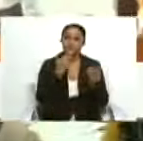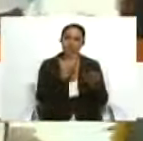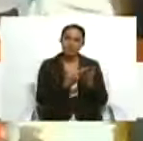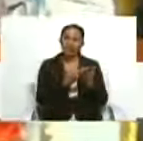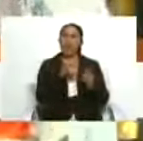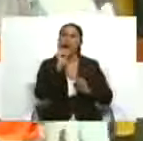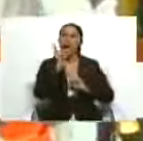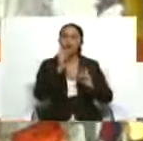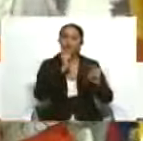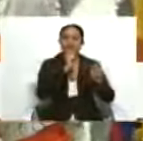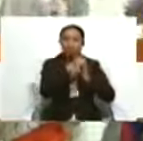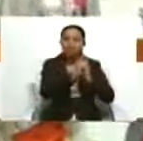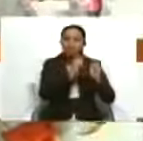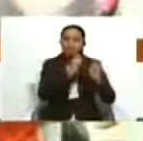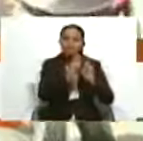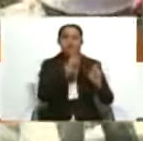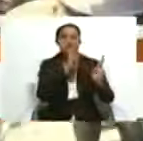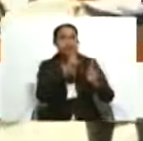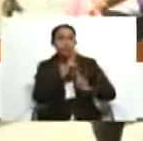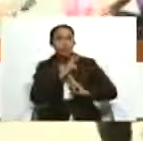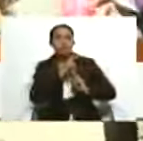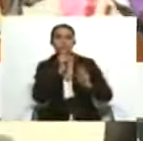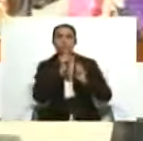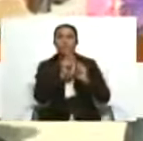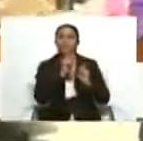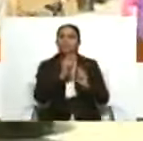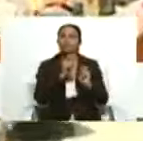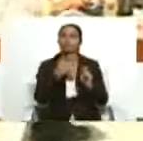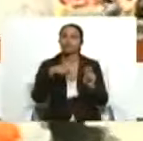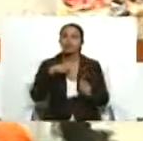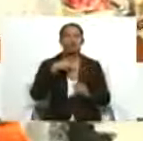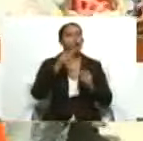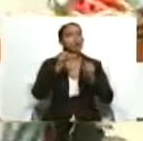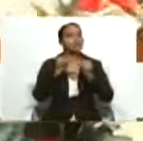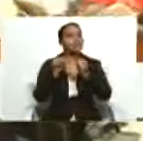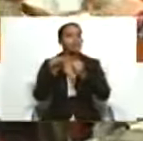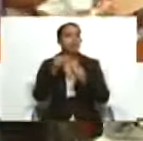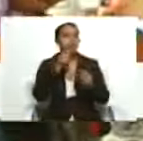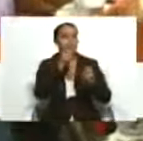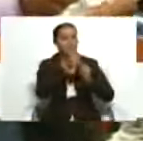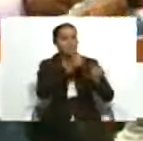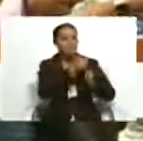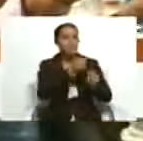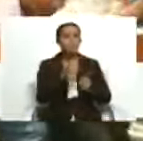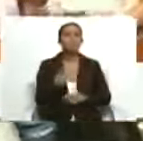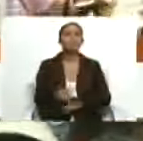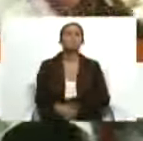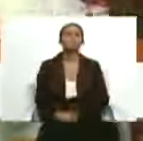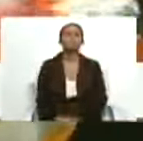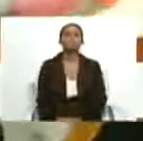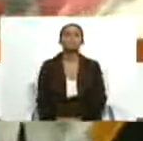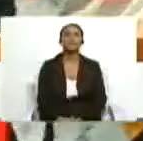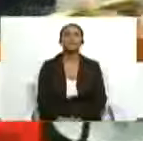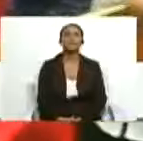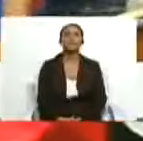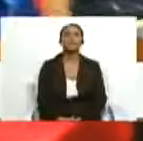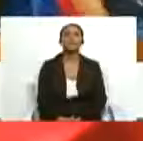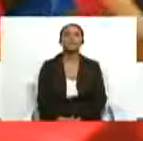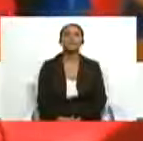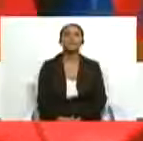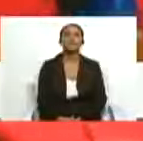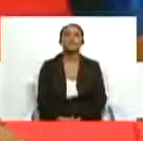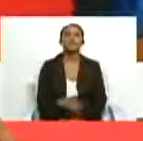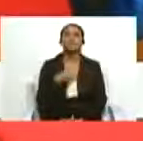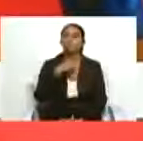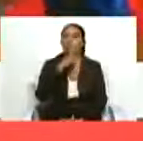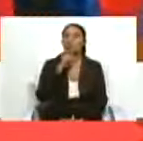el lugar para conocer la impresión de cómo se sienten al ser formar parte de lo que es este registro. ¿Me indica su nombre y apellido? Janie